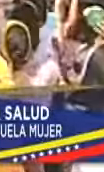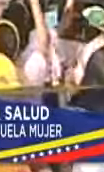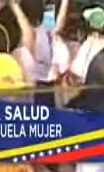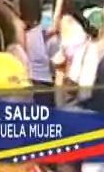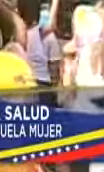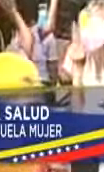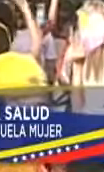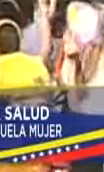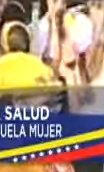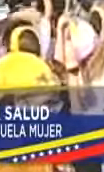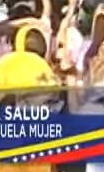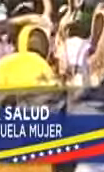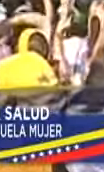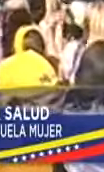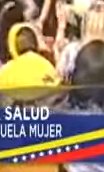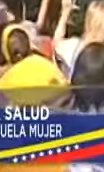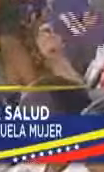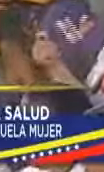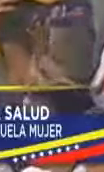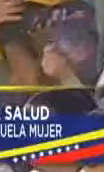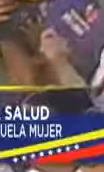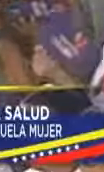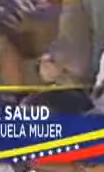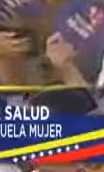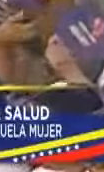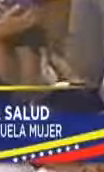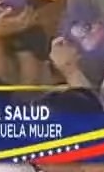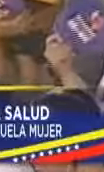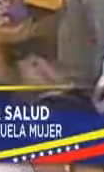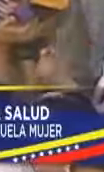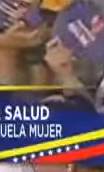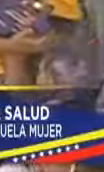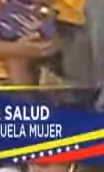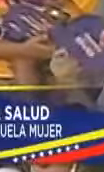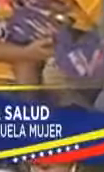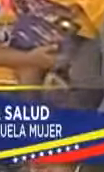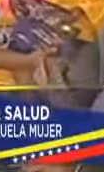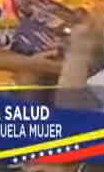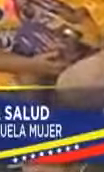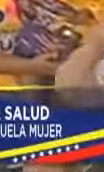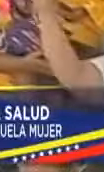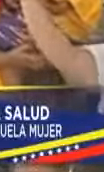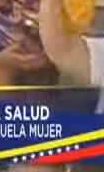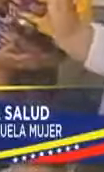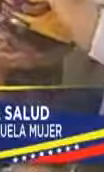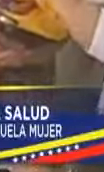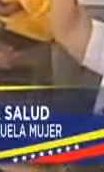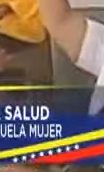no.